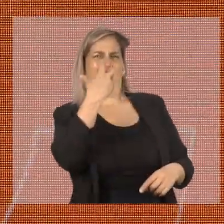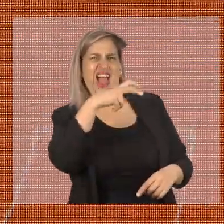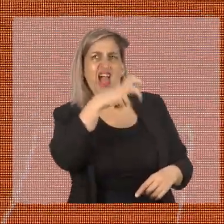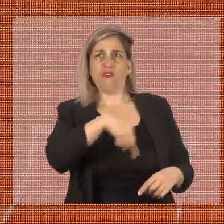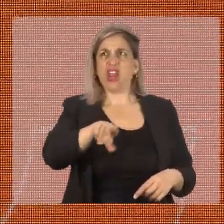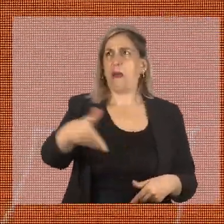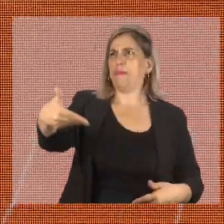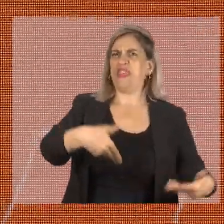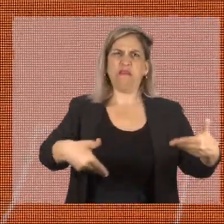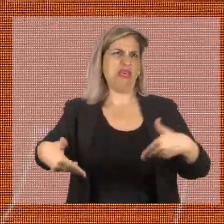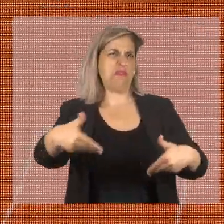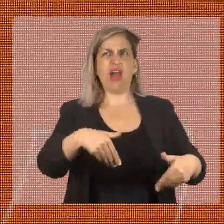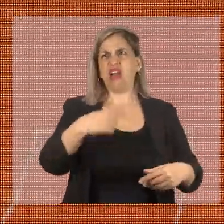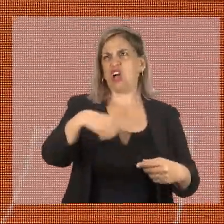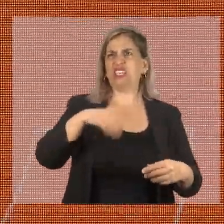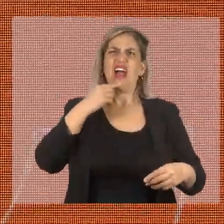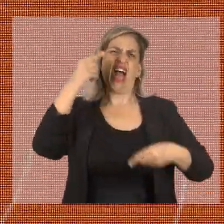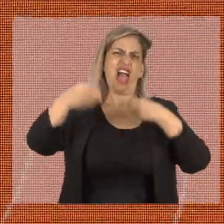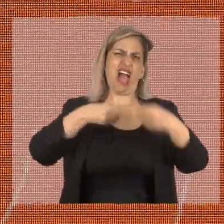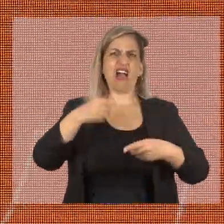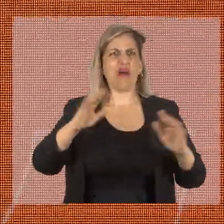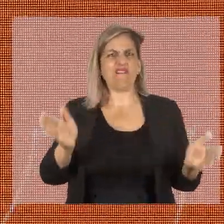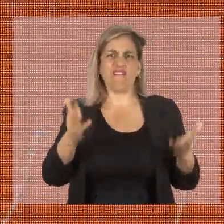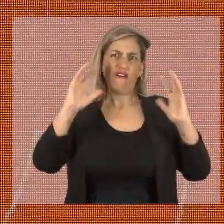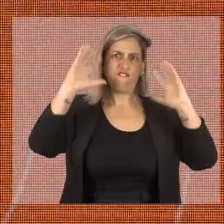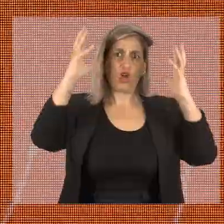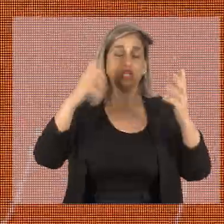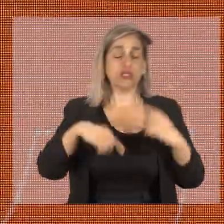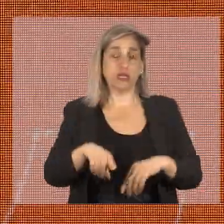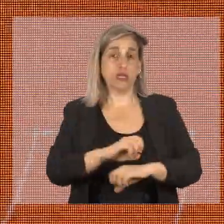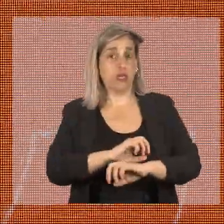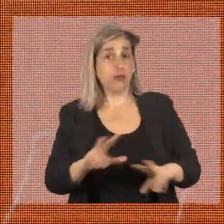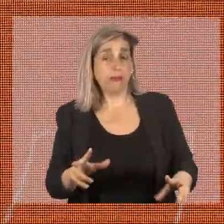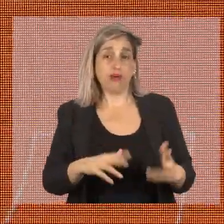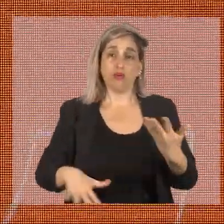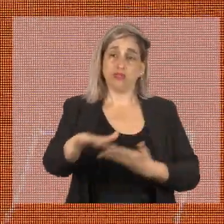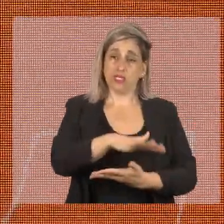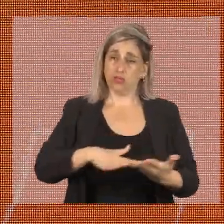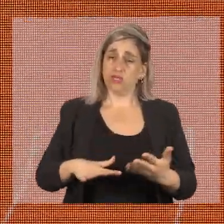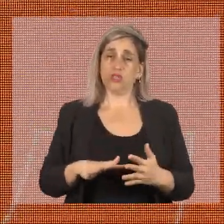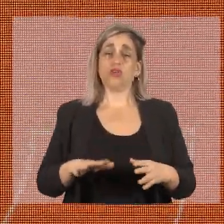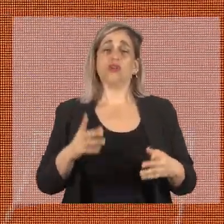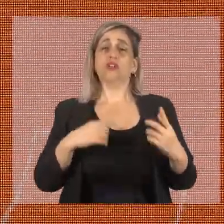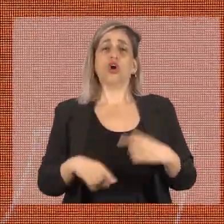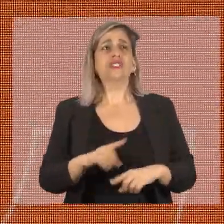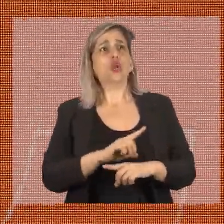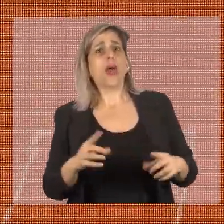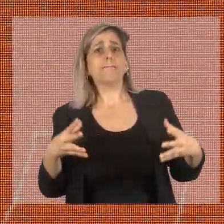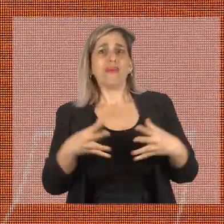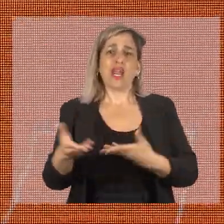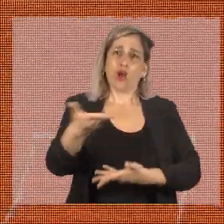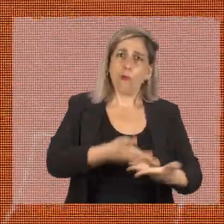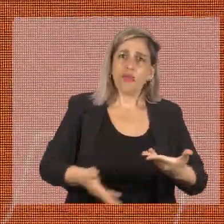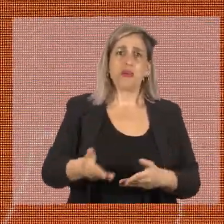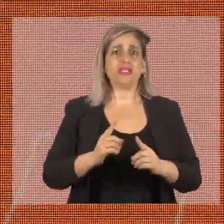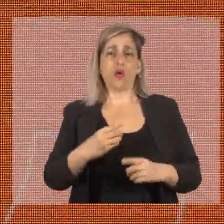Colombia, van a pedir más agravio, más grito, más sangre, y en realidad flaco favor le estamos haciendo ni a la cohesión social